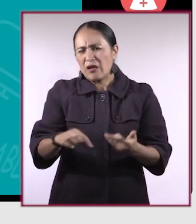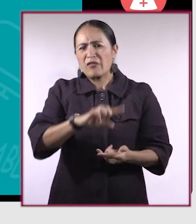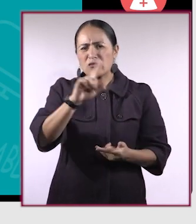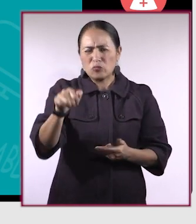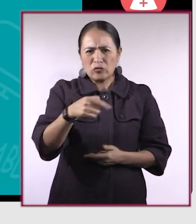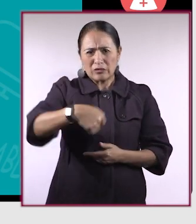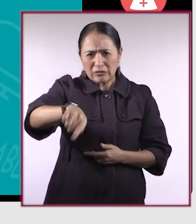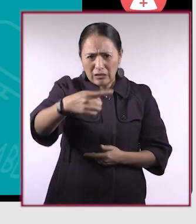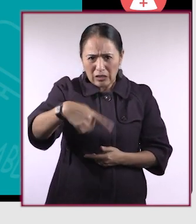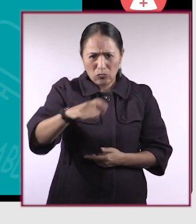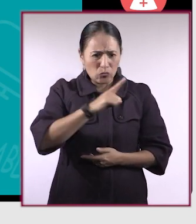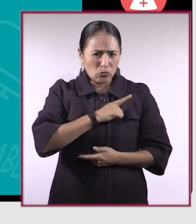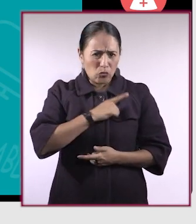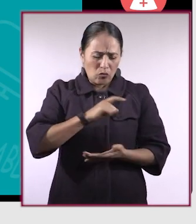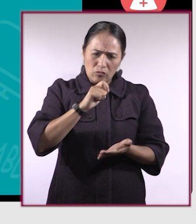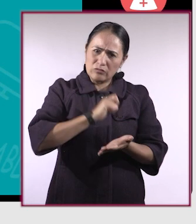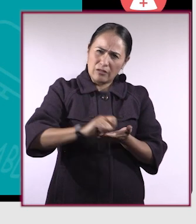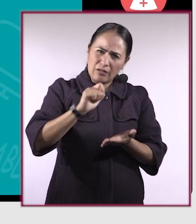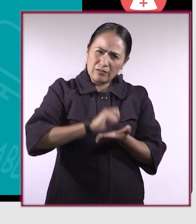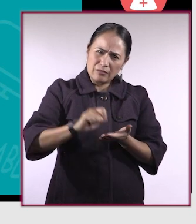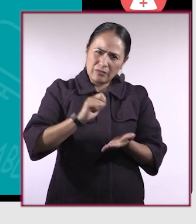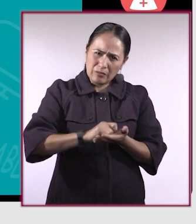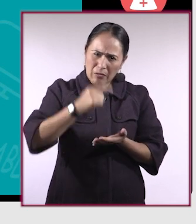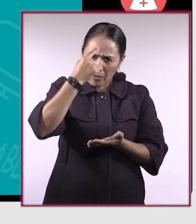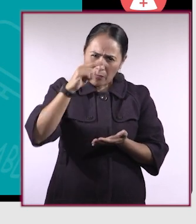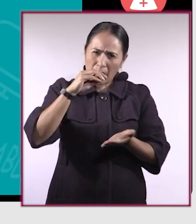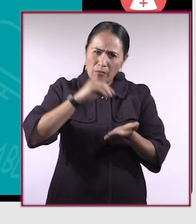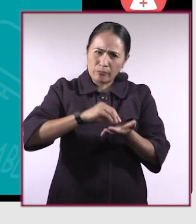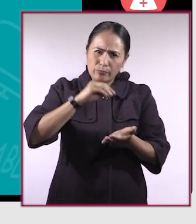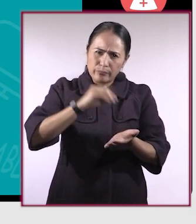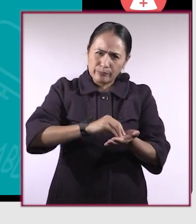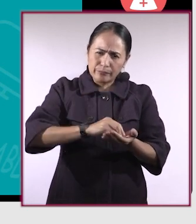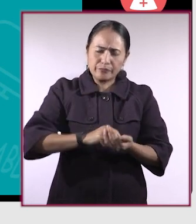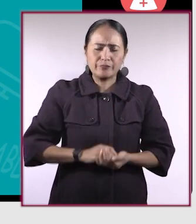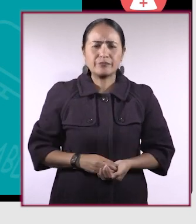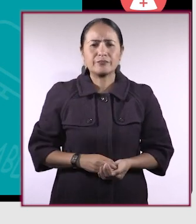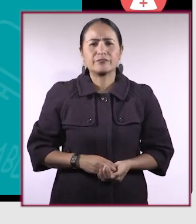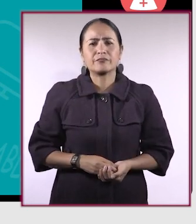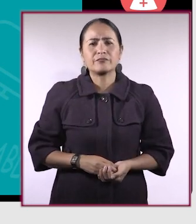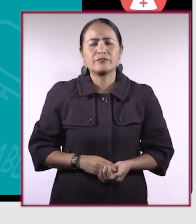Porque yo creo que la escritura, como lo hemos dicho aquí, es una forma de perpetuarlo.